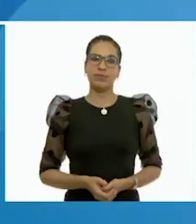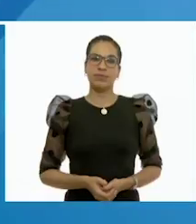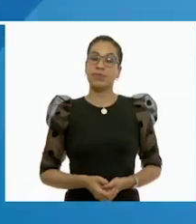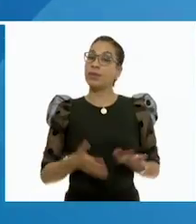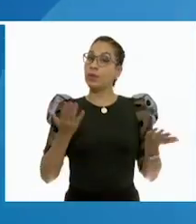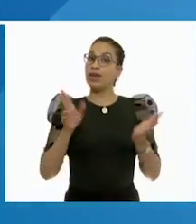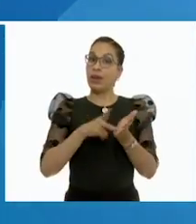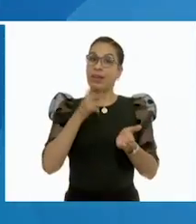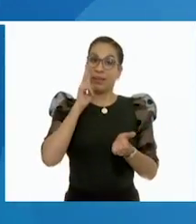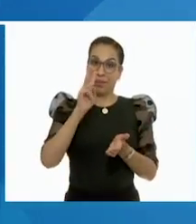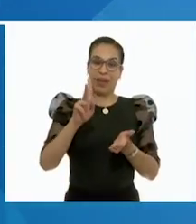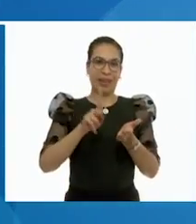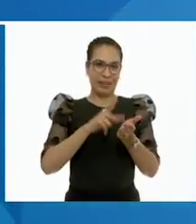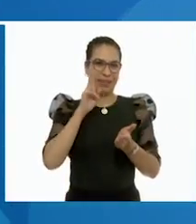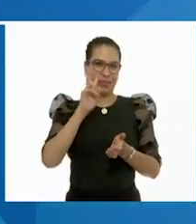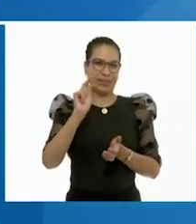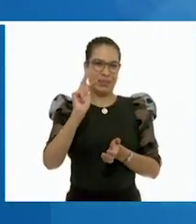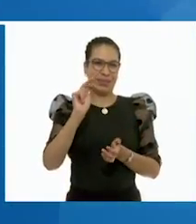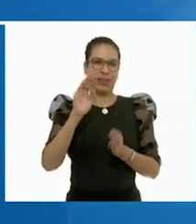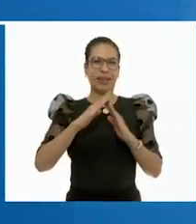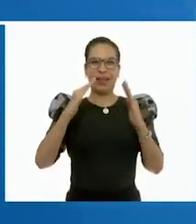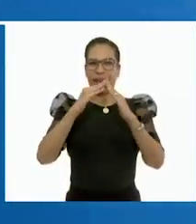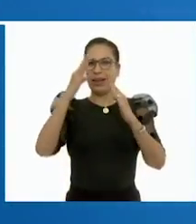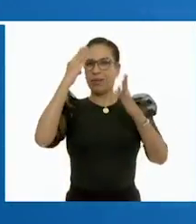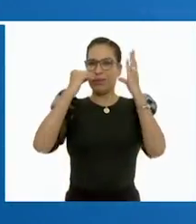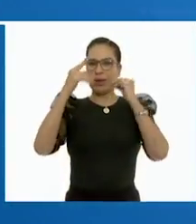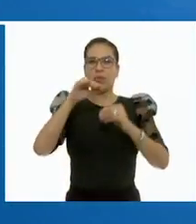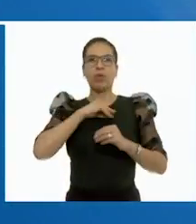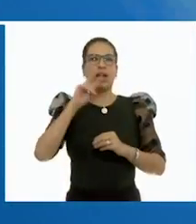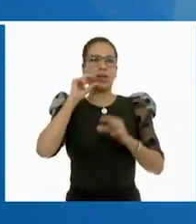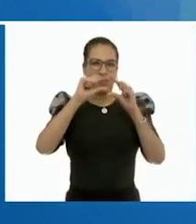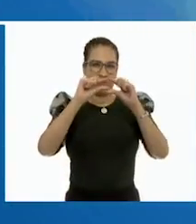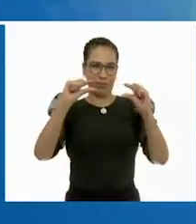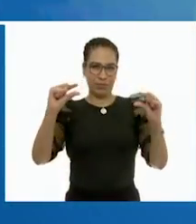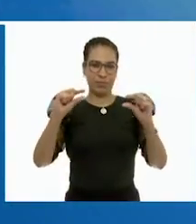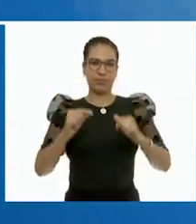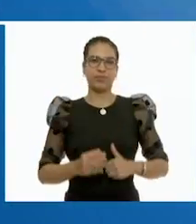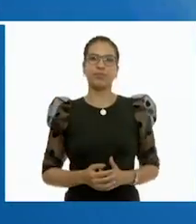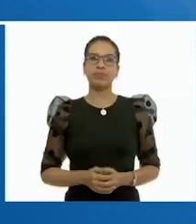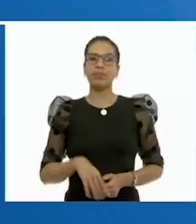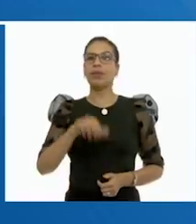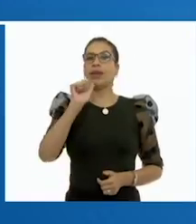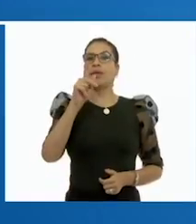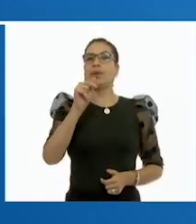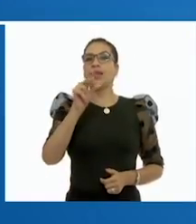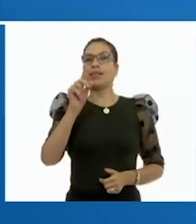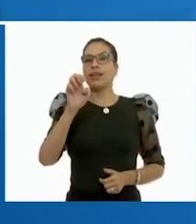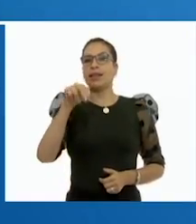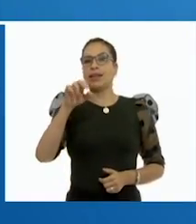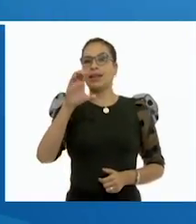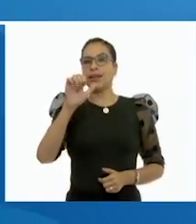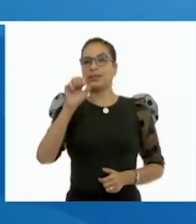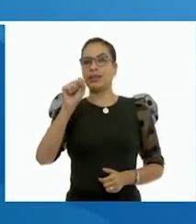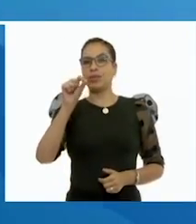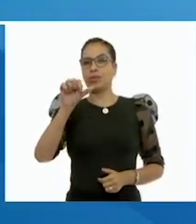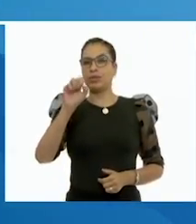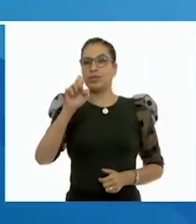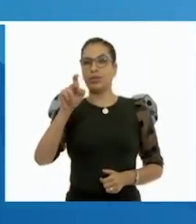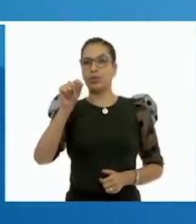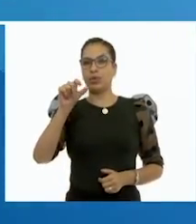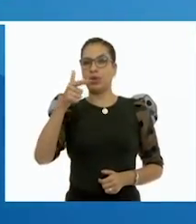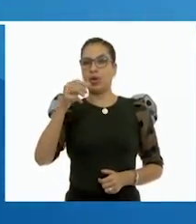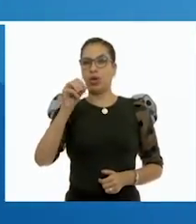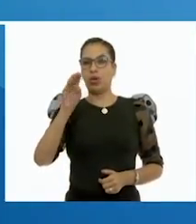Si quieres volver a ver los programas de Aprende en Casa, los puedes encontrar en la siguiente liga, aprendeencasa.cep.gov